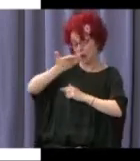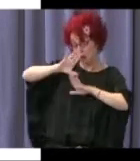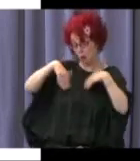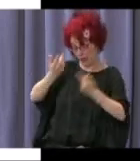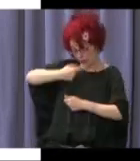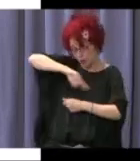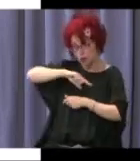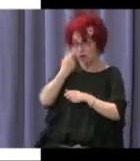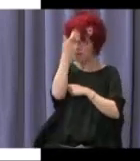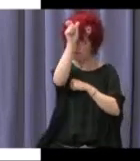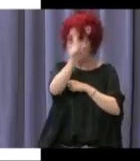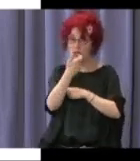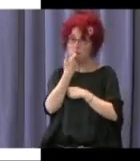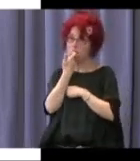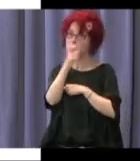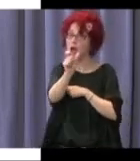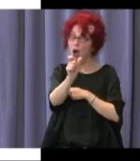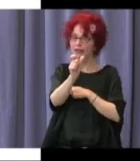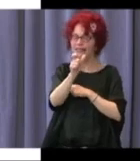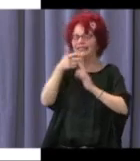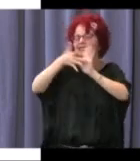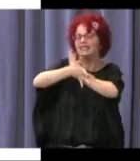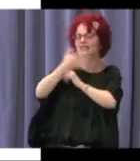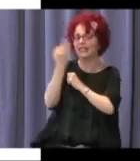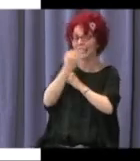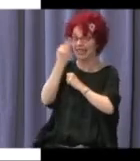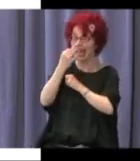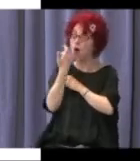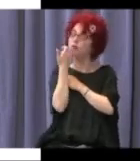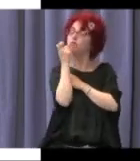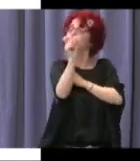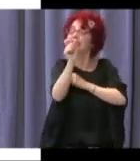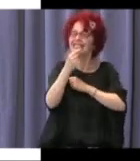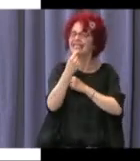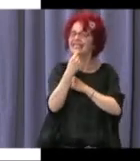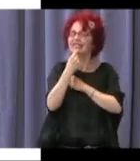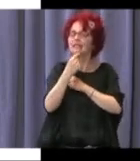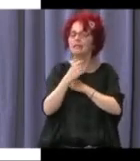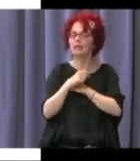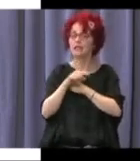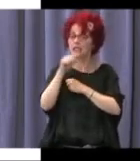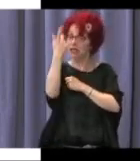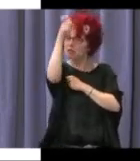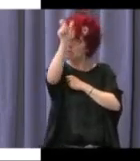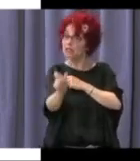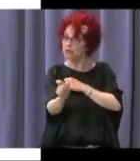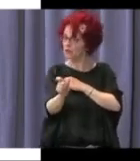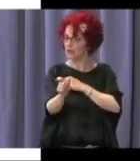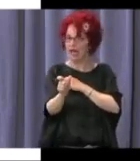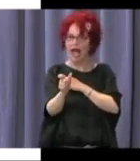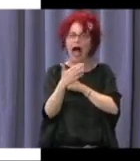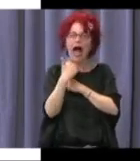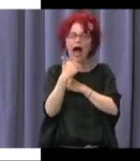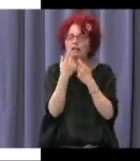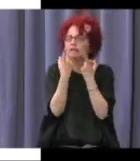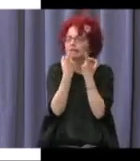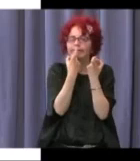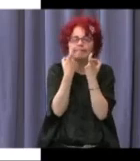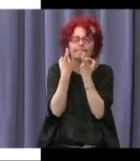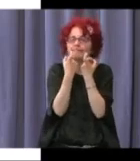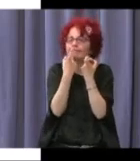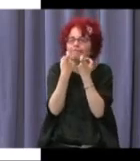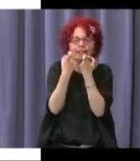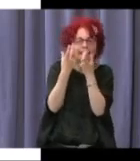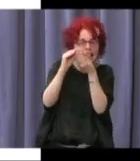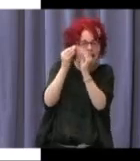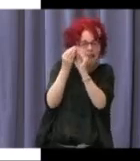insultamos. El insulto viene a subrayar lo que le falta a la persona en el estereotipo. Es decir, que si en